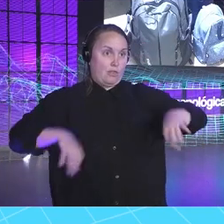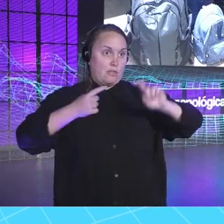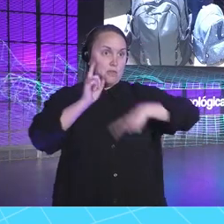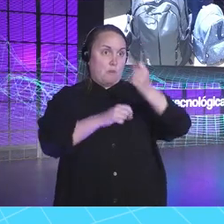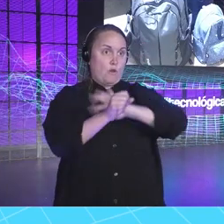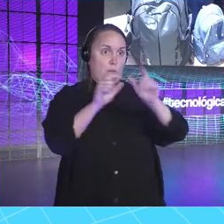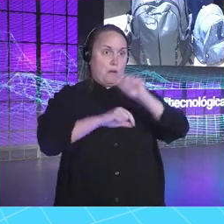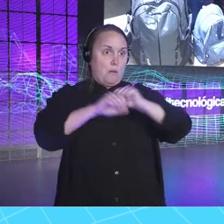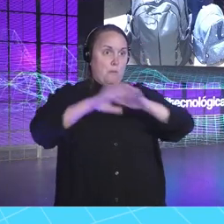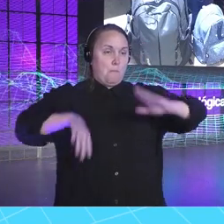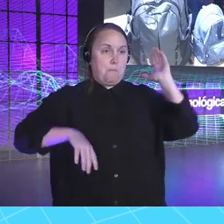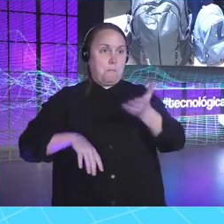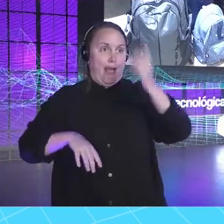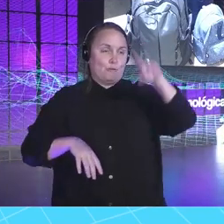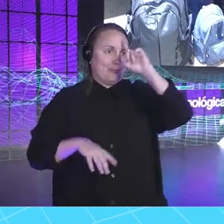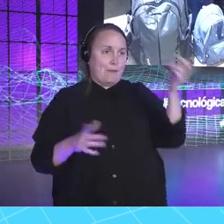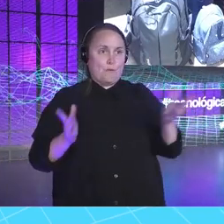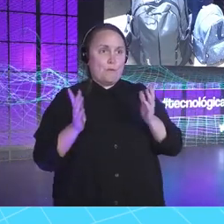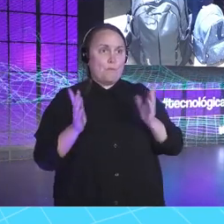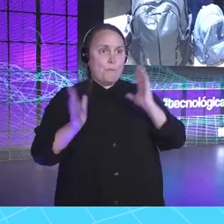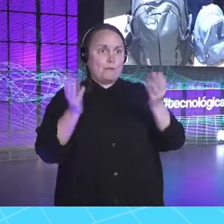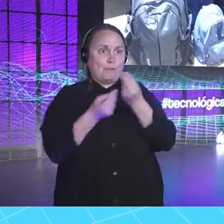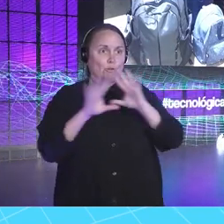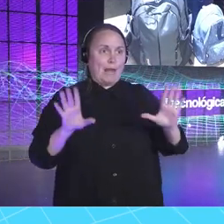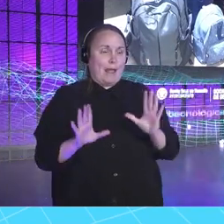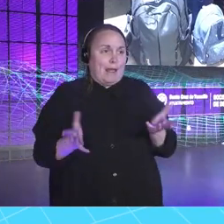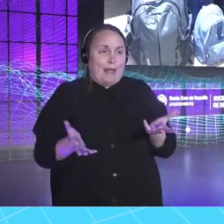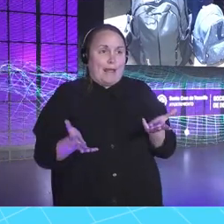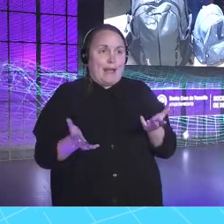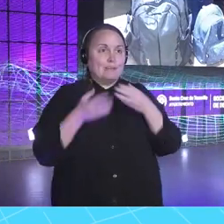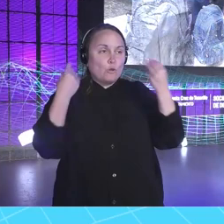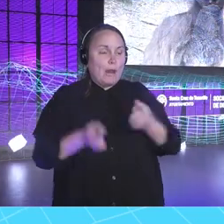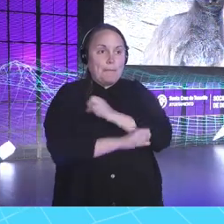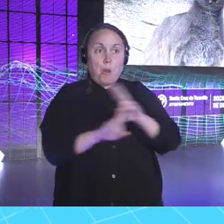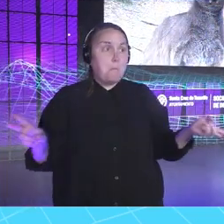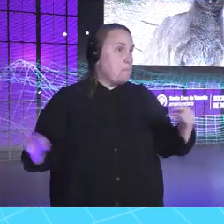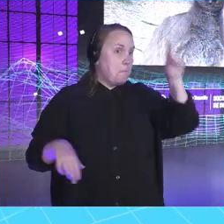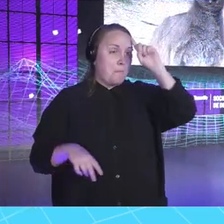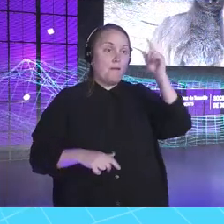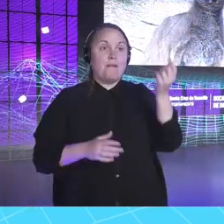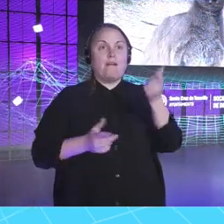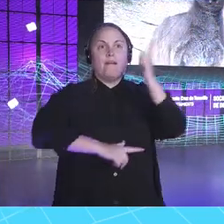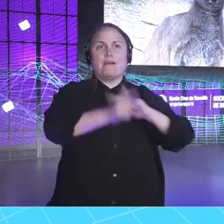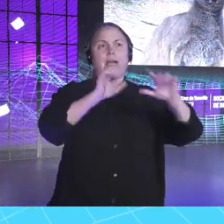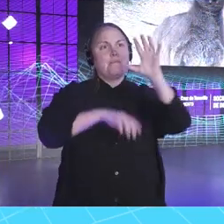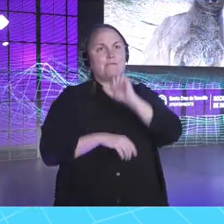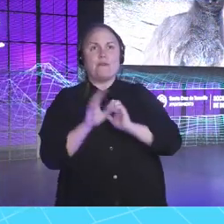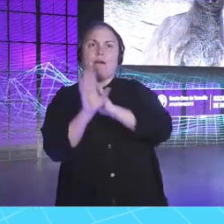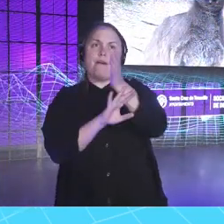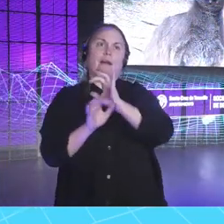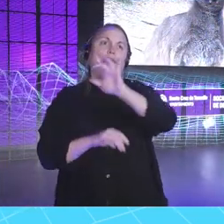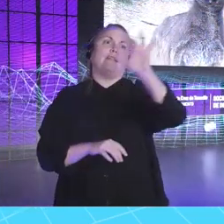humanidad para dar una vuelta al mundo no lo sabíamos nadie lo sabía Y nos fuimos y era un viaje maravilloso hasta que dejó de ser un viaje maravilloso